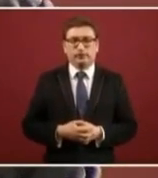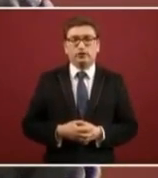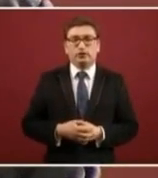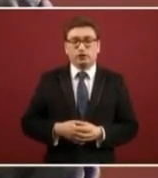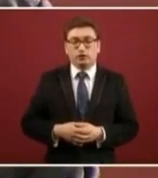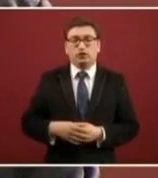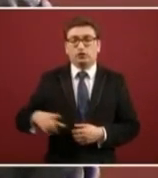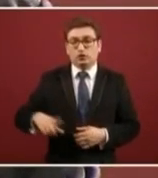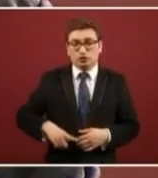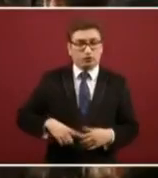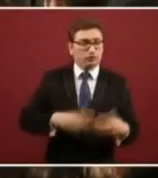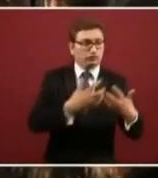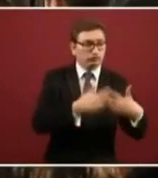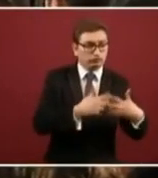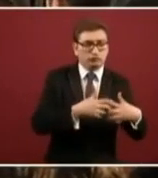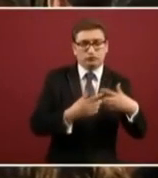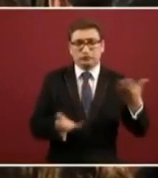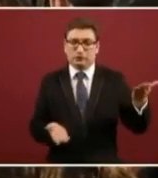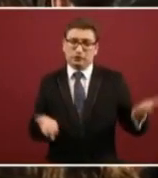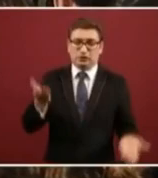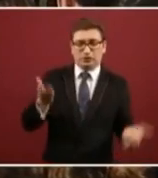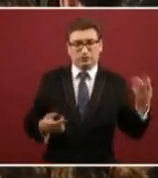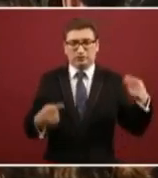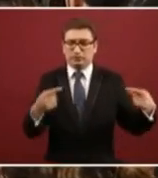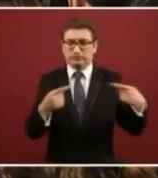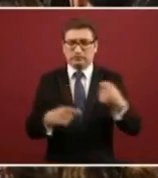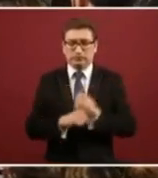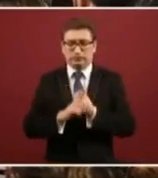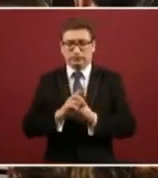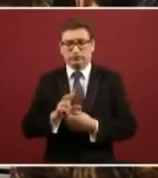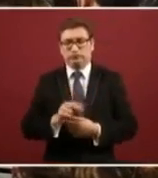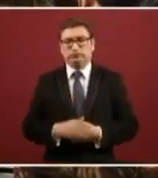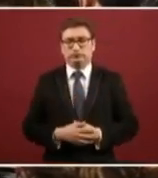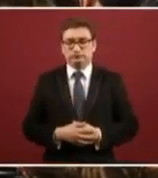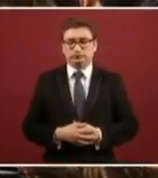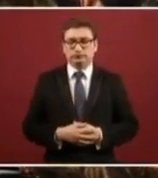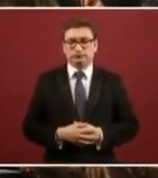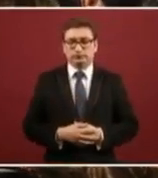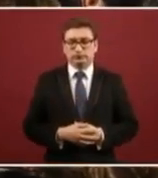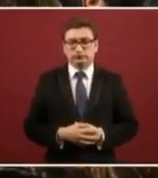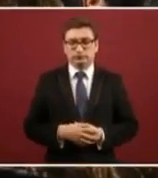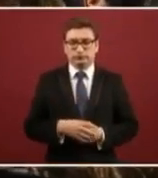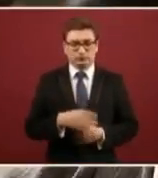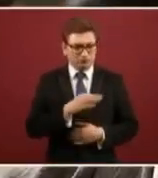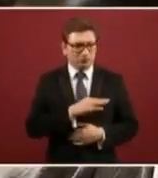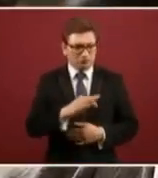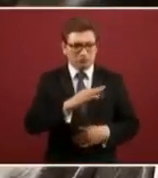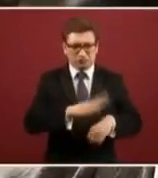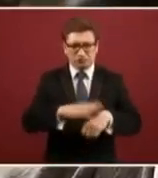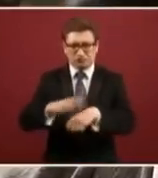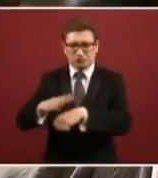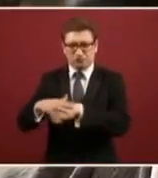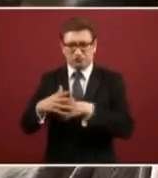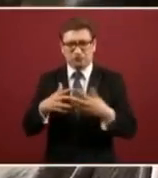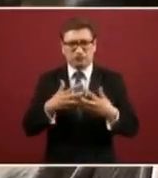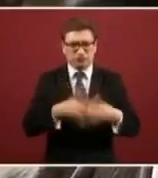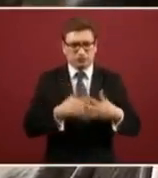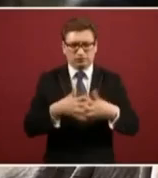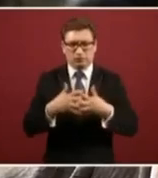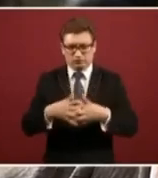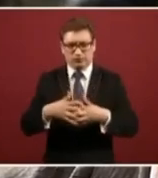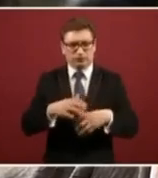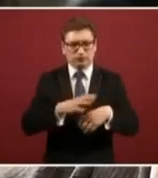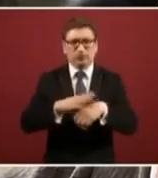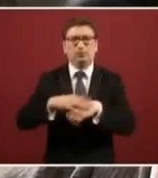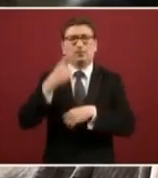presenten disfuncionalidades graves. Pero sí se puede hacer un llamado, presidente, ¿no?, a los industriales, a los empresarios, a